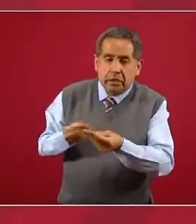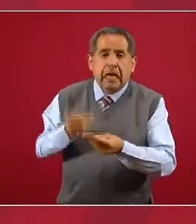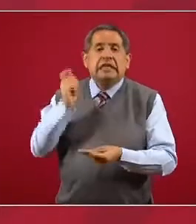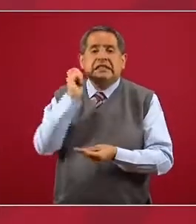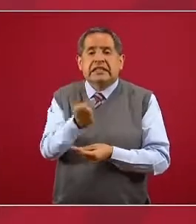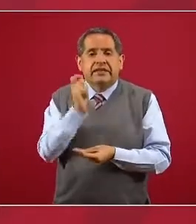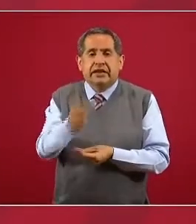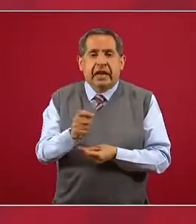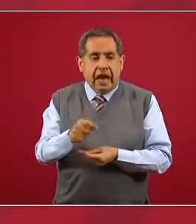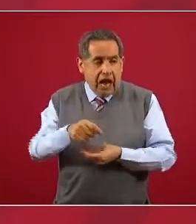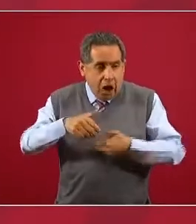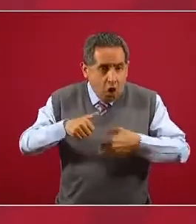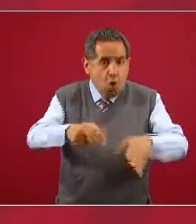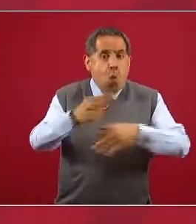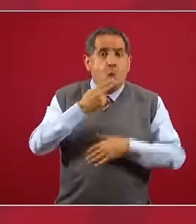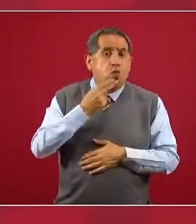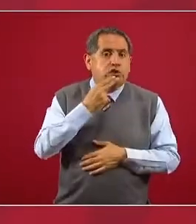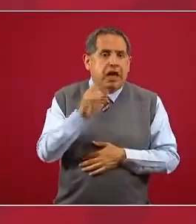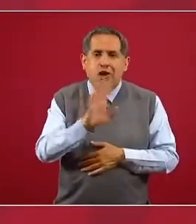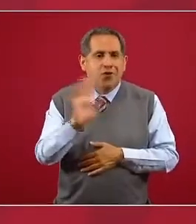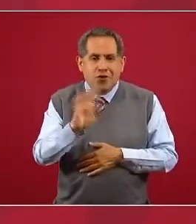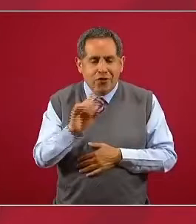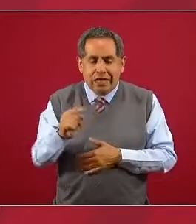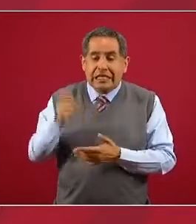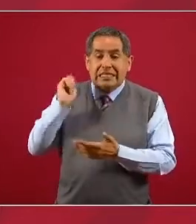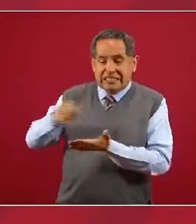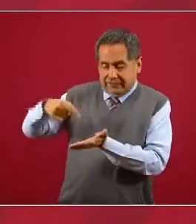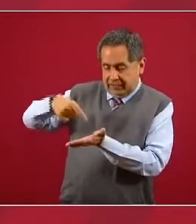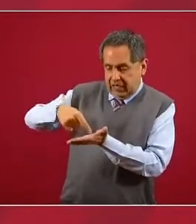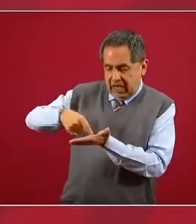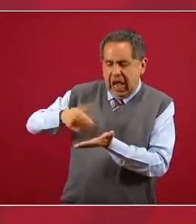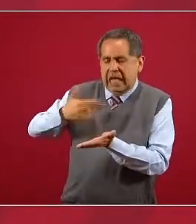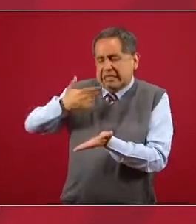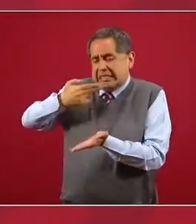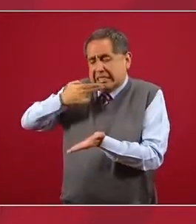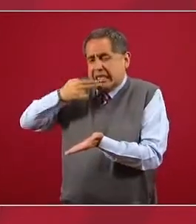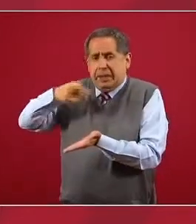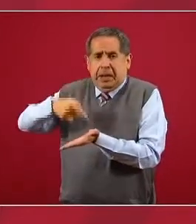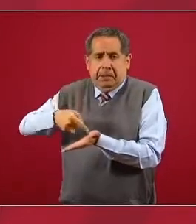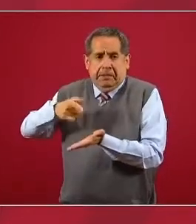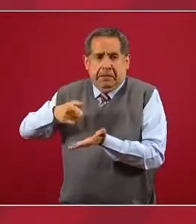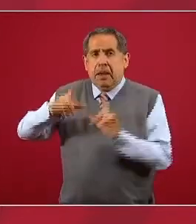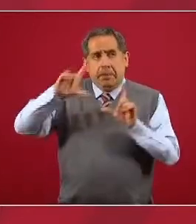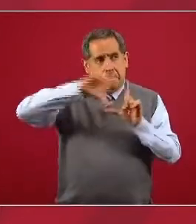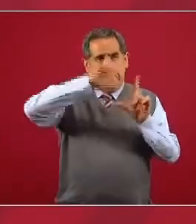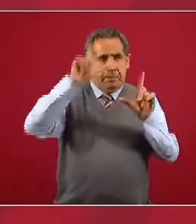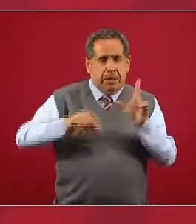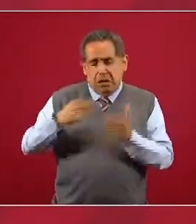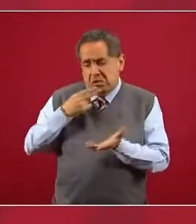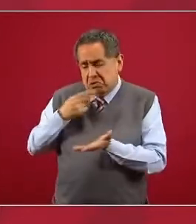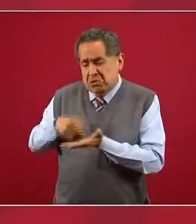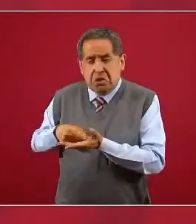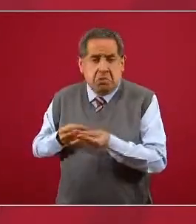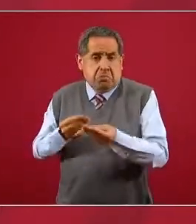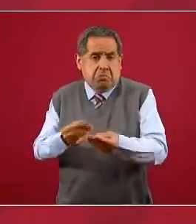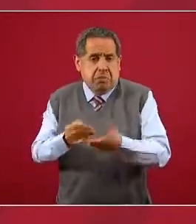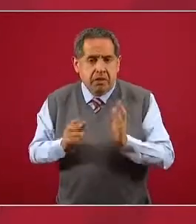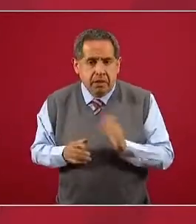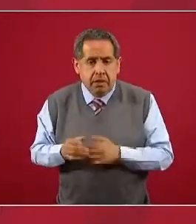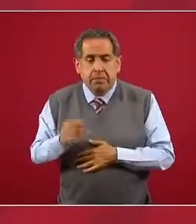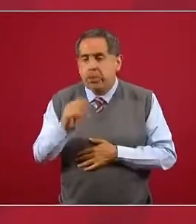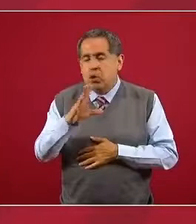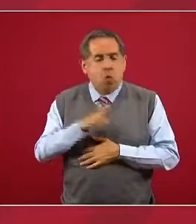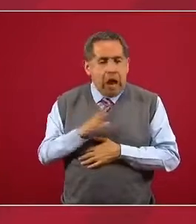válido utilizar en el territorio nacional un producto, en este caso las pruebas rápidas. Pero no hay